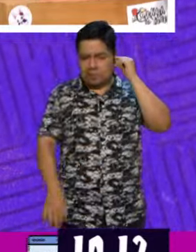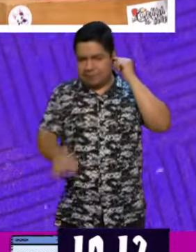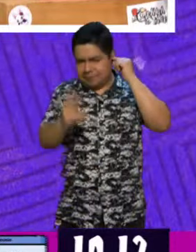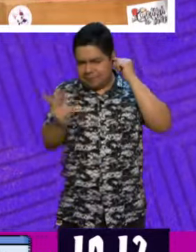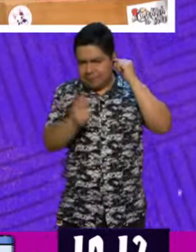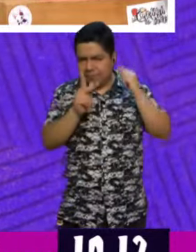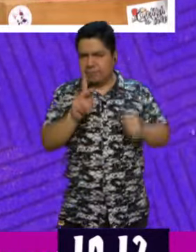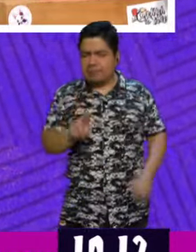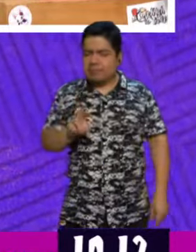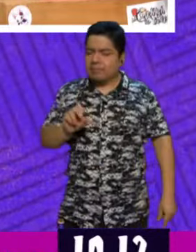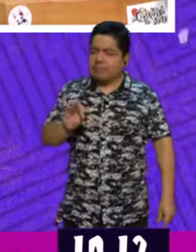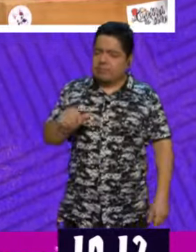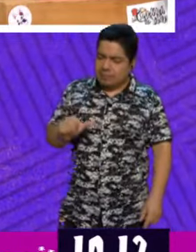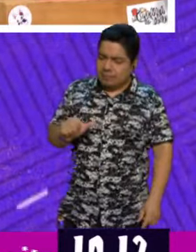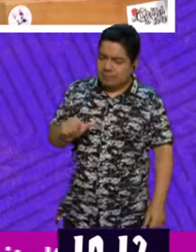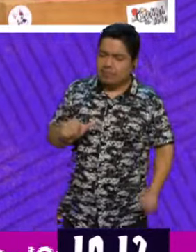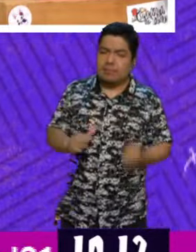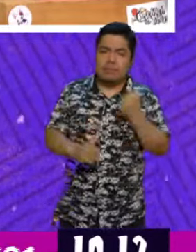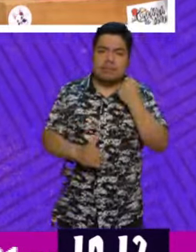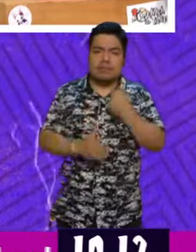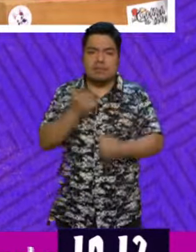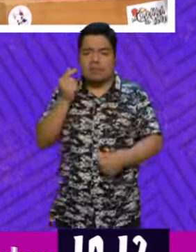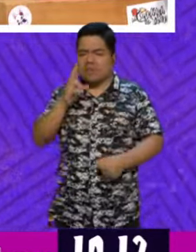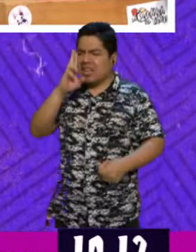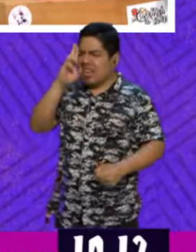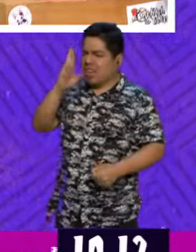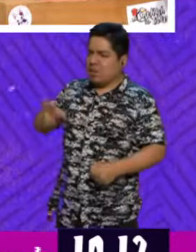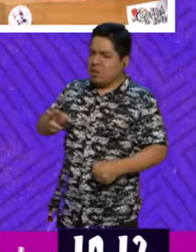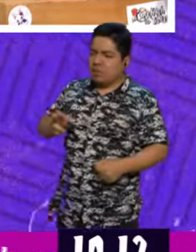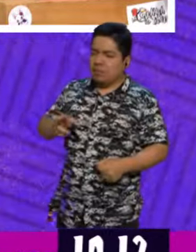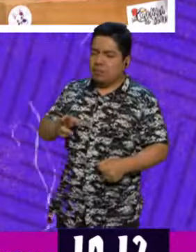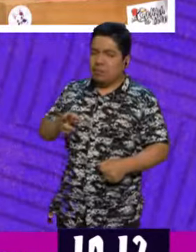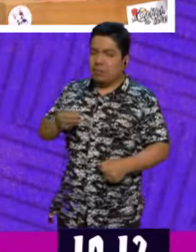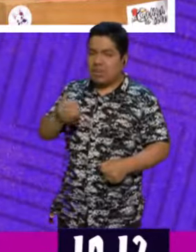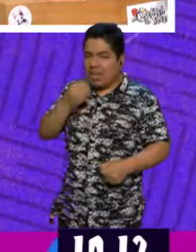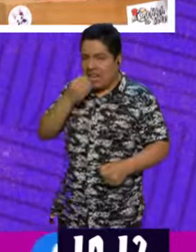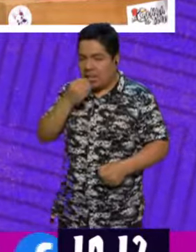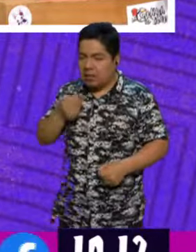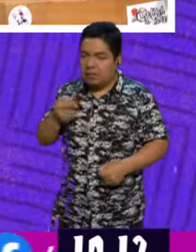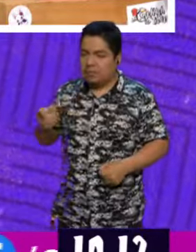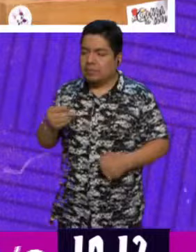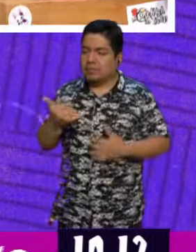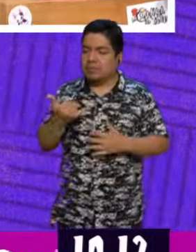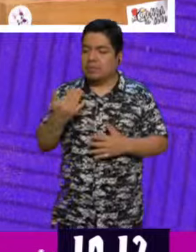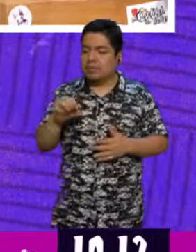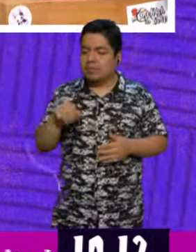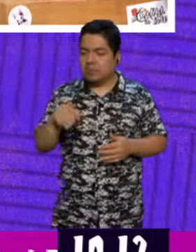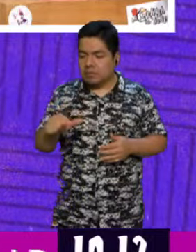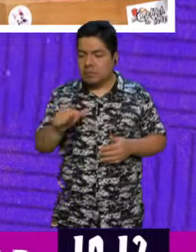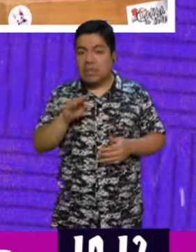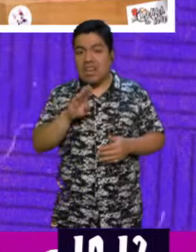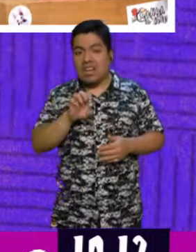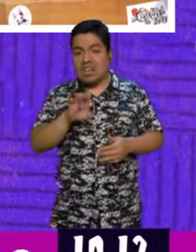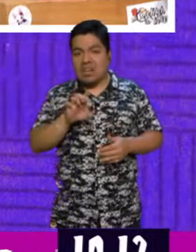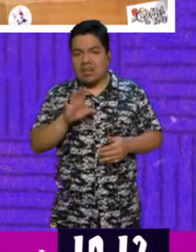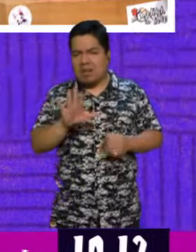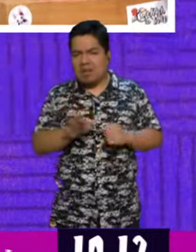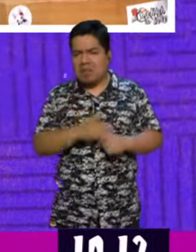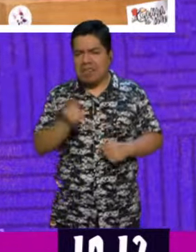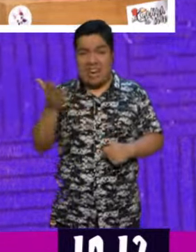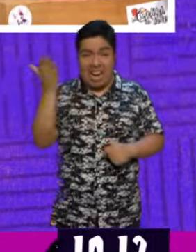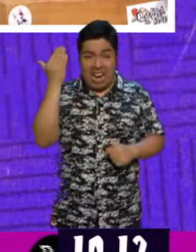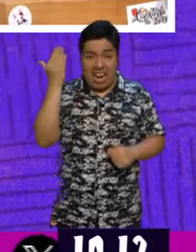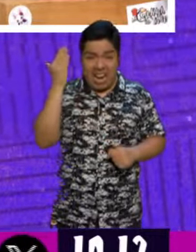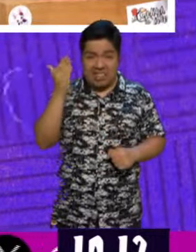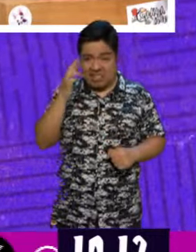cosa, Rafita. ¿Por qué se empezó a prohibir que le diéramos crudo la yemita a los bebés? Qué bueno, señora. No. Porque antes